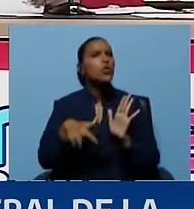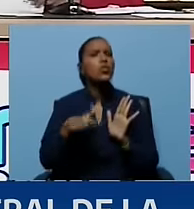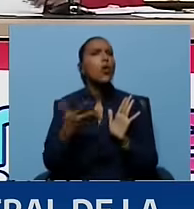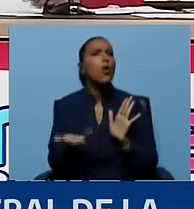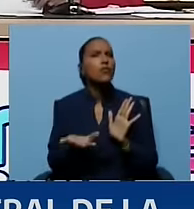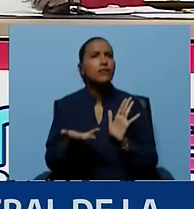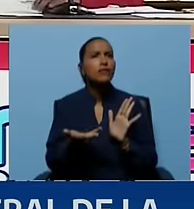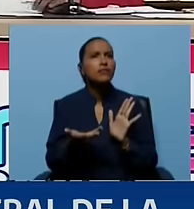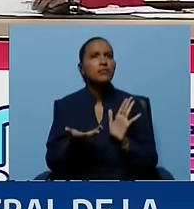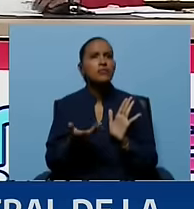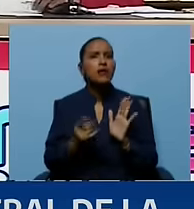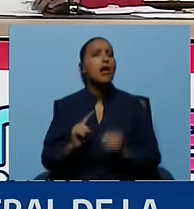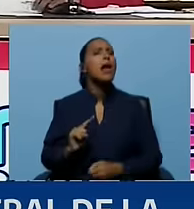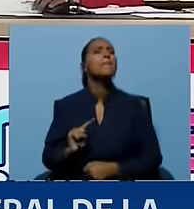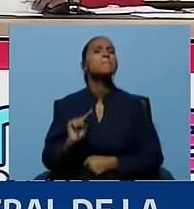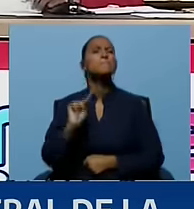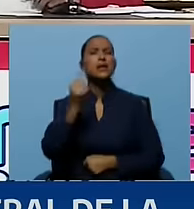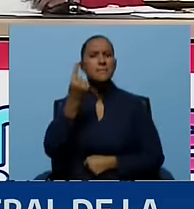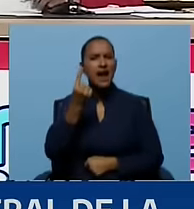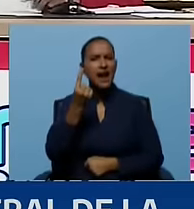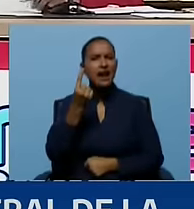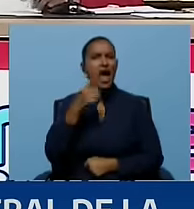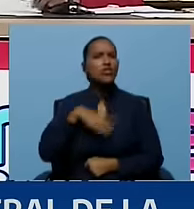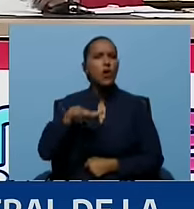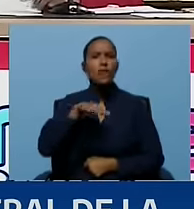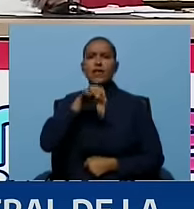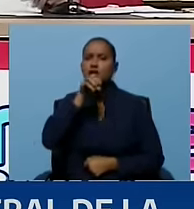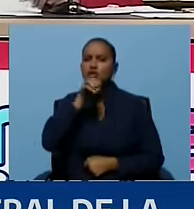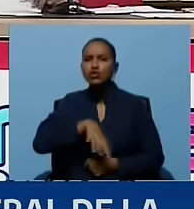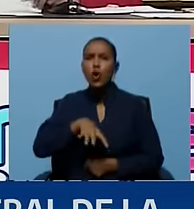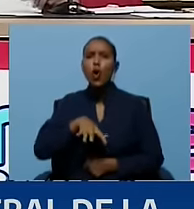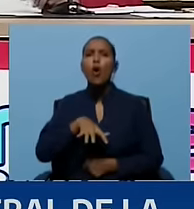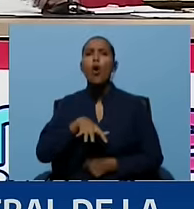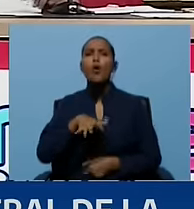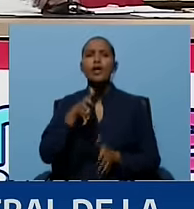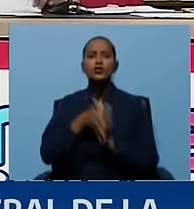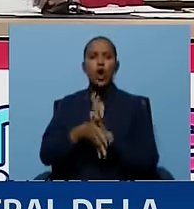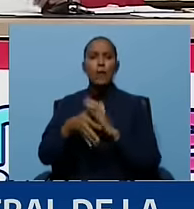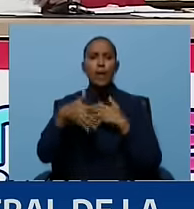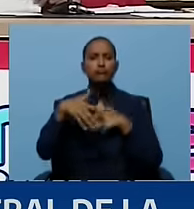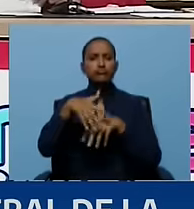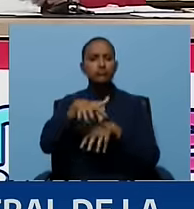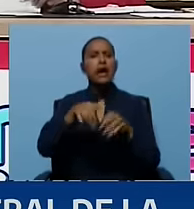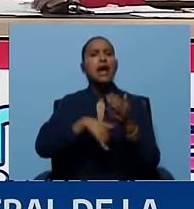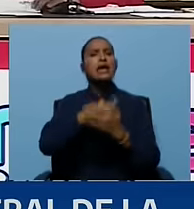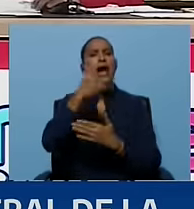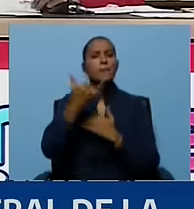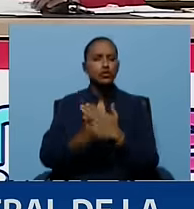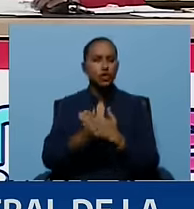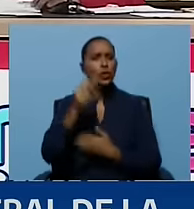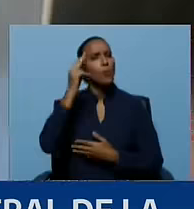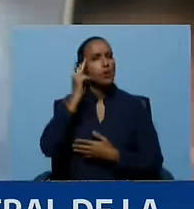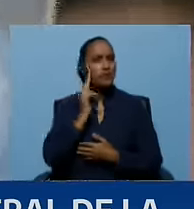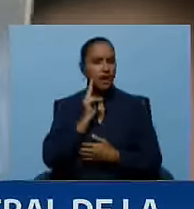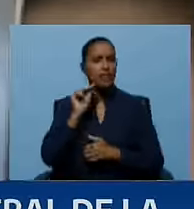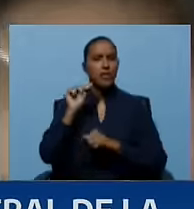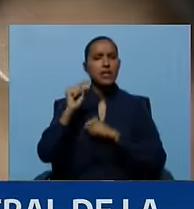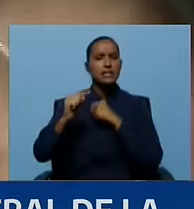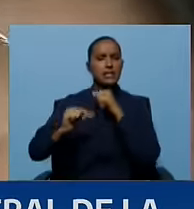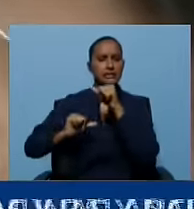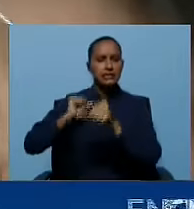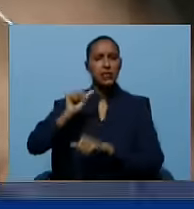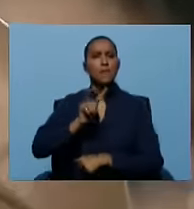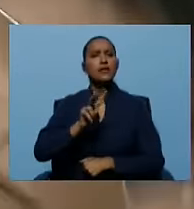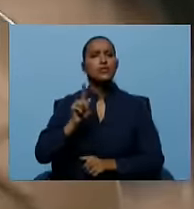la primera manifestación, la primera raíz del proyecto bolivariano del siglo XXI? Yo le diría, aquí está, lo escribió